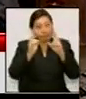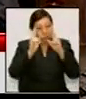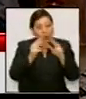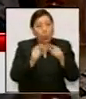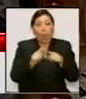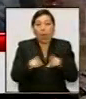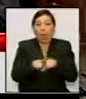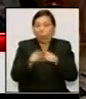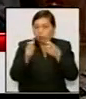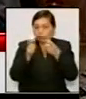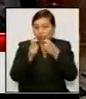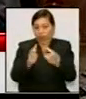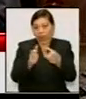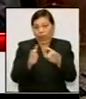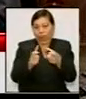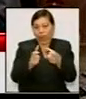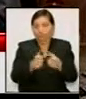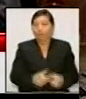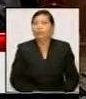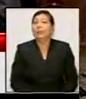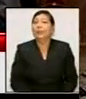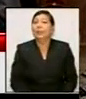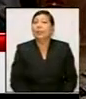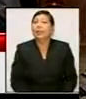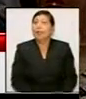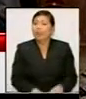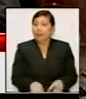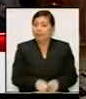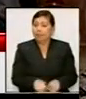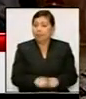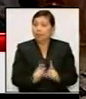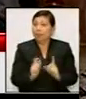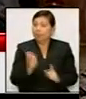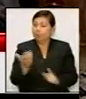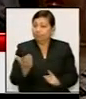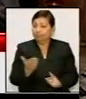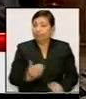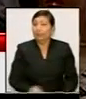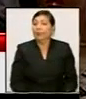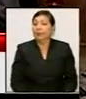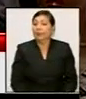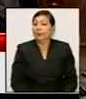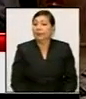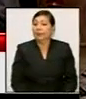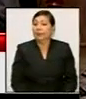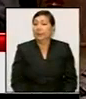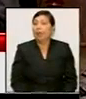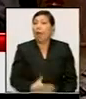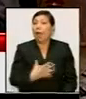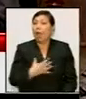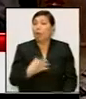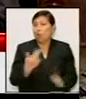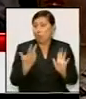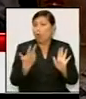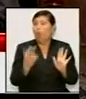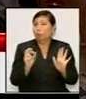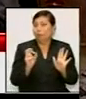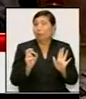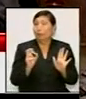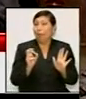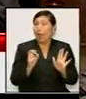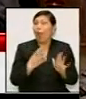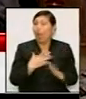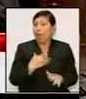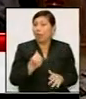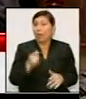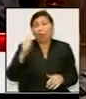recordar entonces, Elsa, y también amigos de Congreso Televisión, que a los 80 años nos dejó precisamente